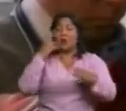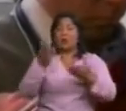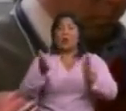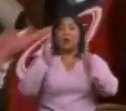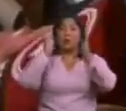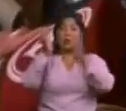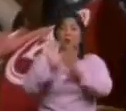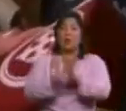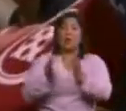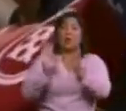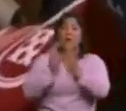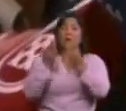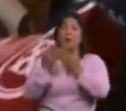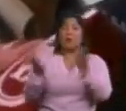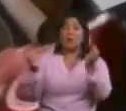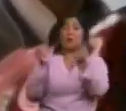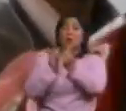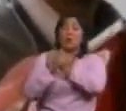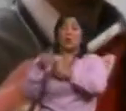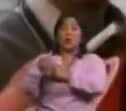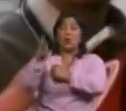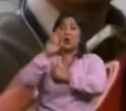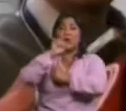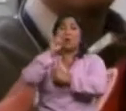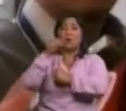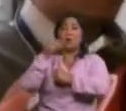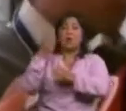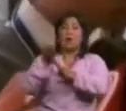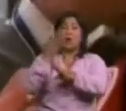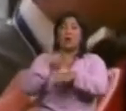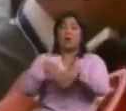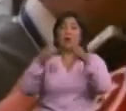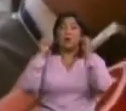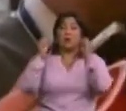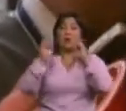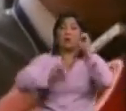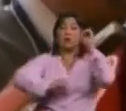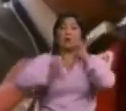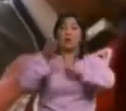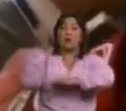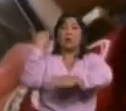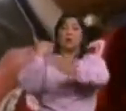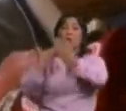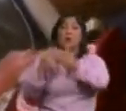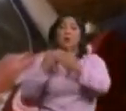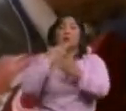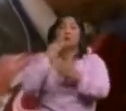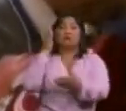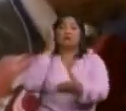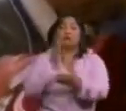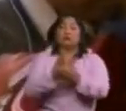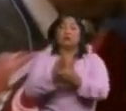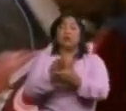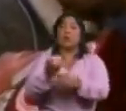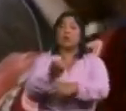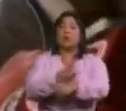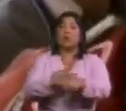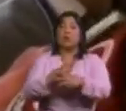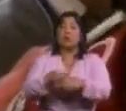en la comisión, Pérez señaló que durante las protestas de octubre pasado se dejaron de producir alrededor